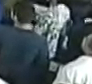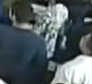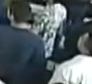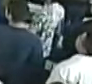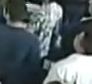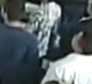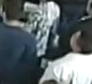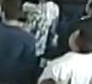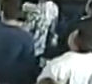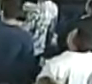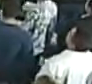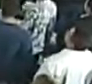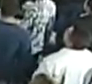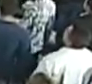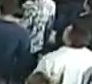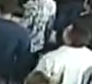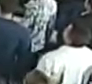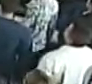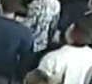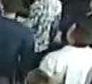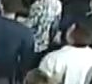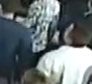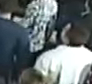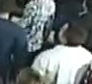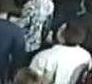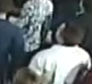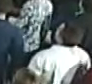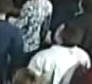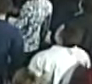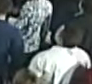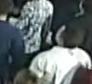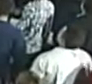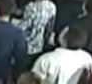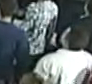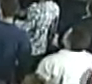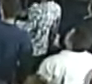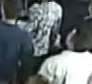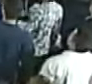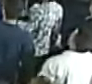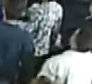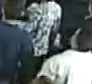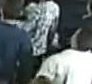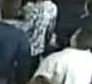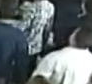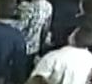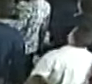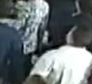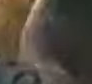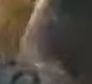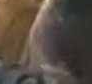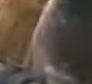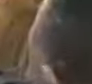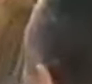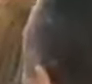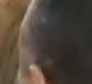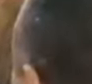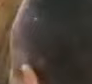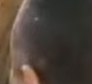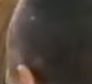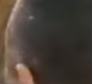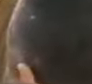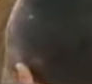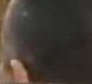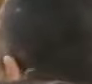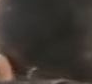completamente importante, completamente representativo de los derechos y deberes del pueblo